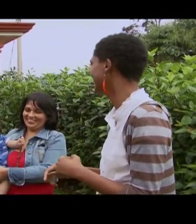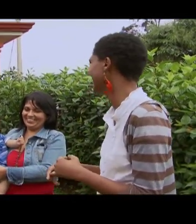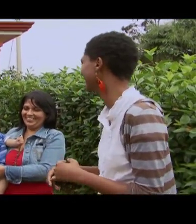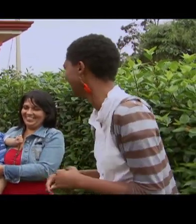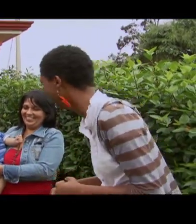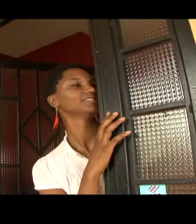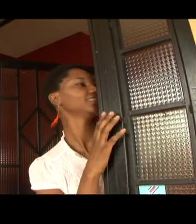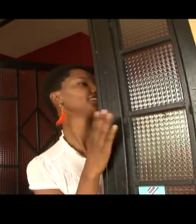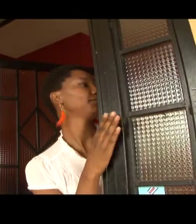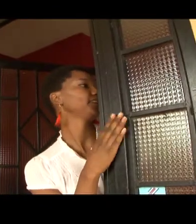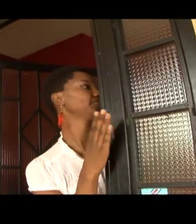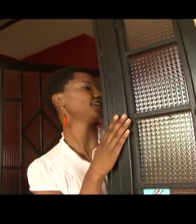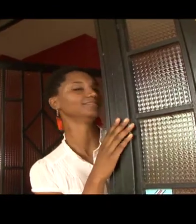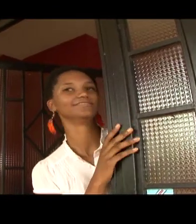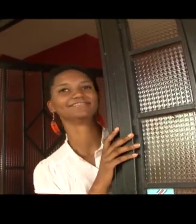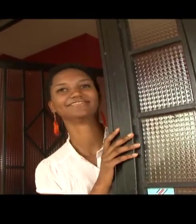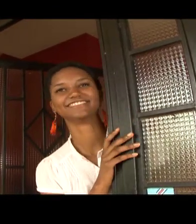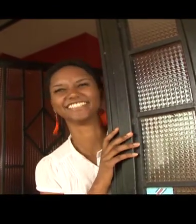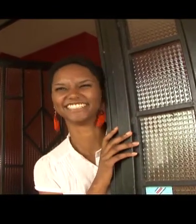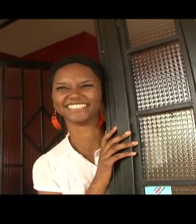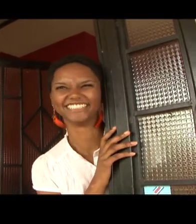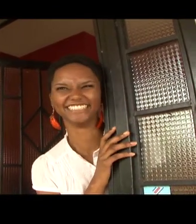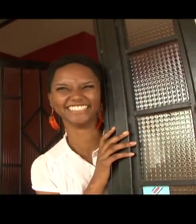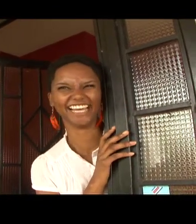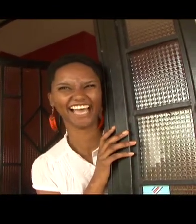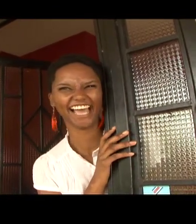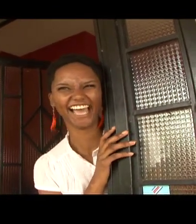Pequeñas nos quedamos. ¿Dónde está el pinto?